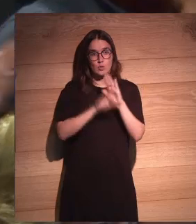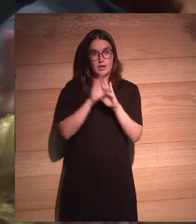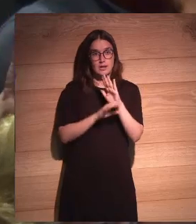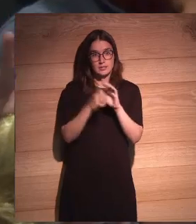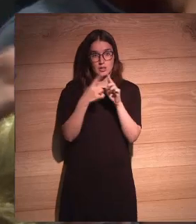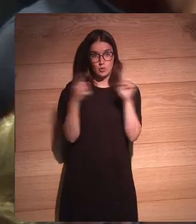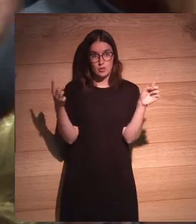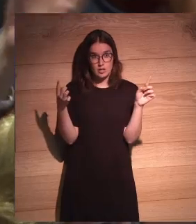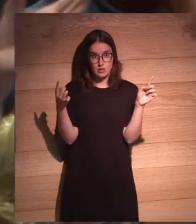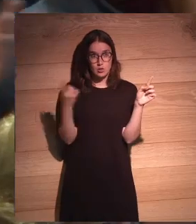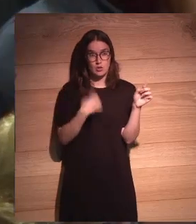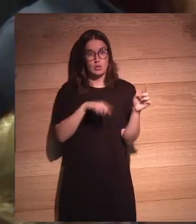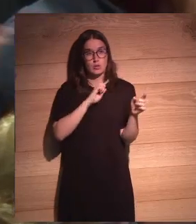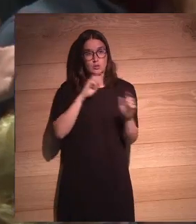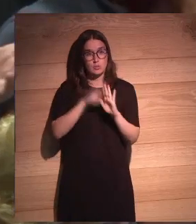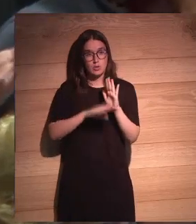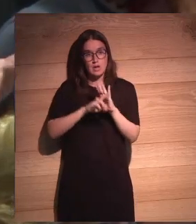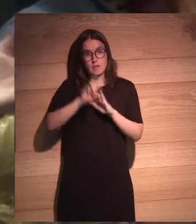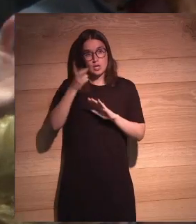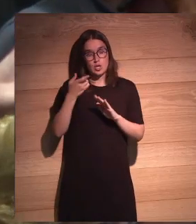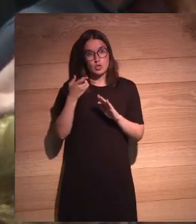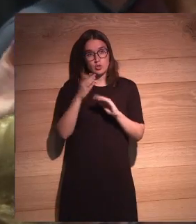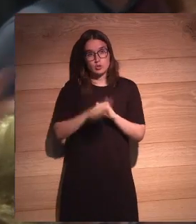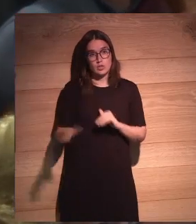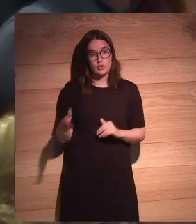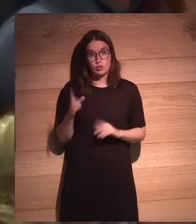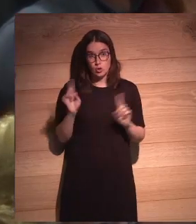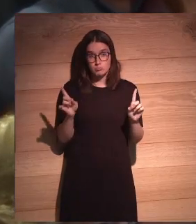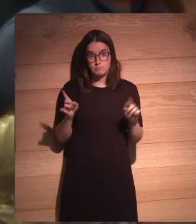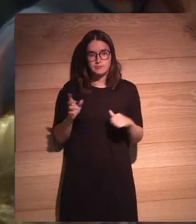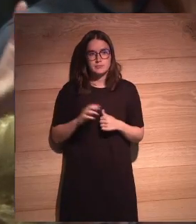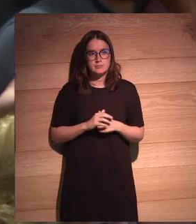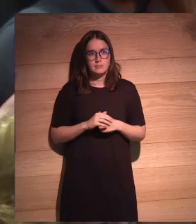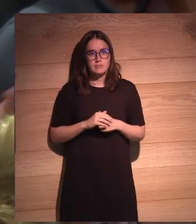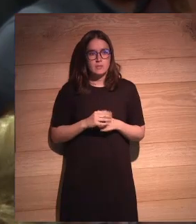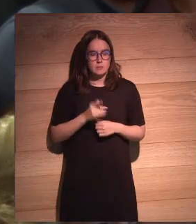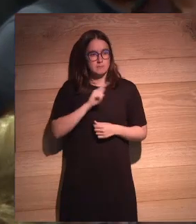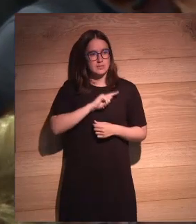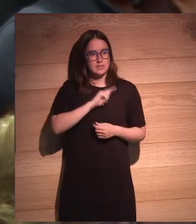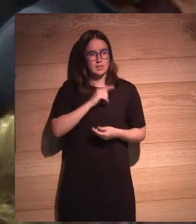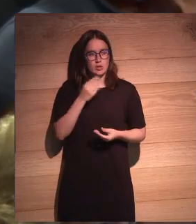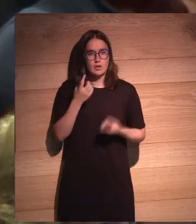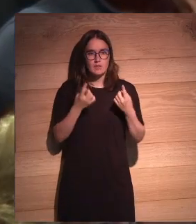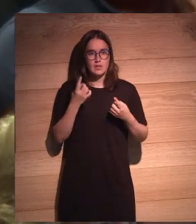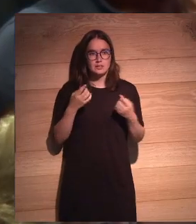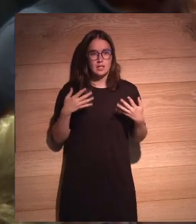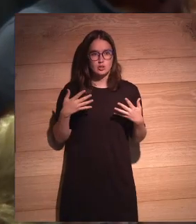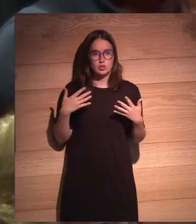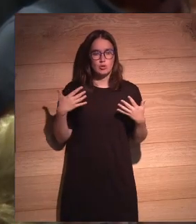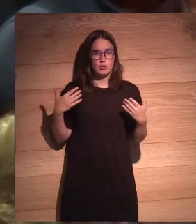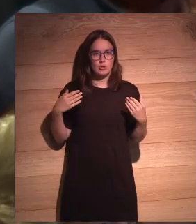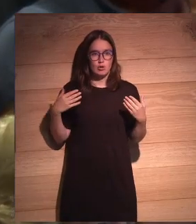curriculares en un año de SmartTIC, por ejemplo, y otros niños no. Y nos da la sensación a veces de que eso